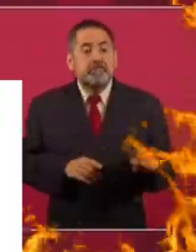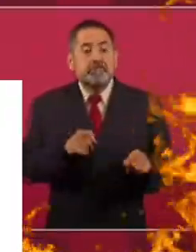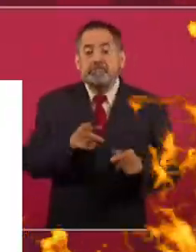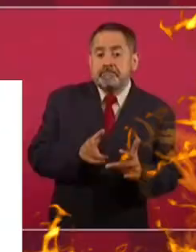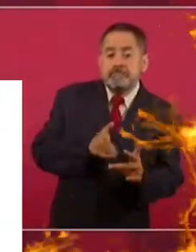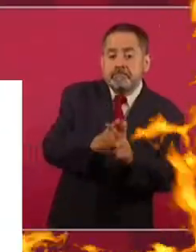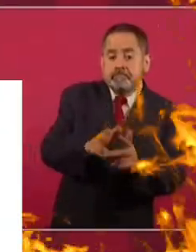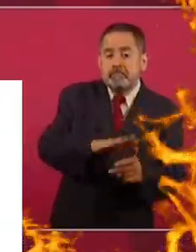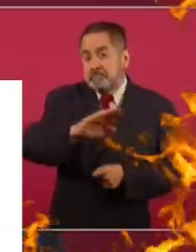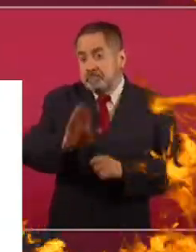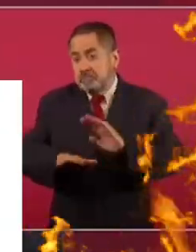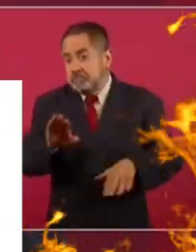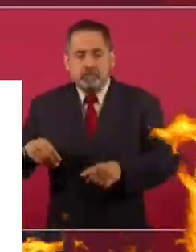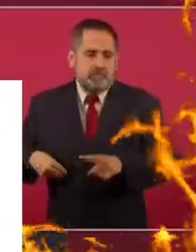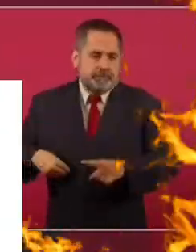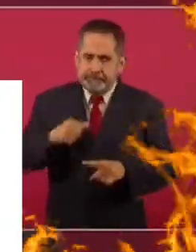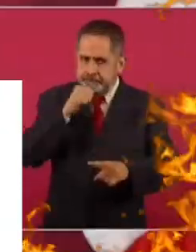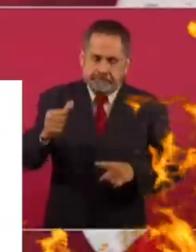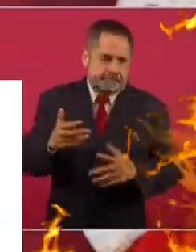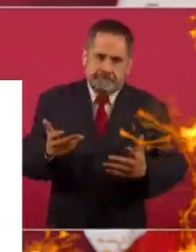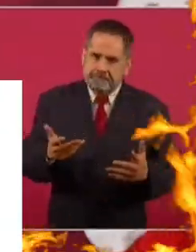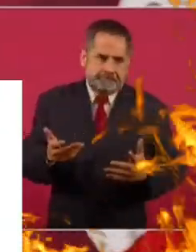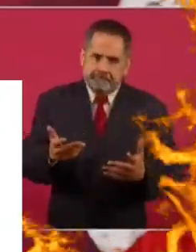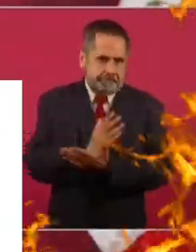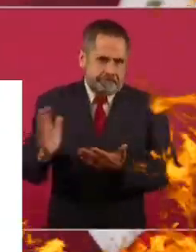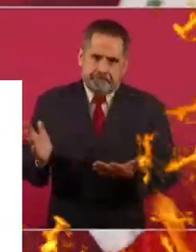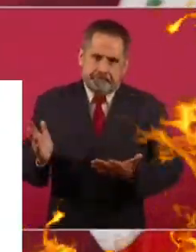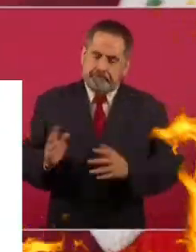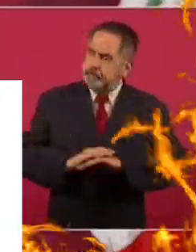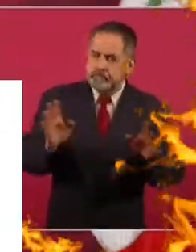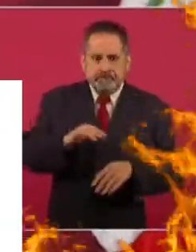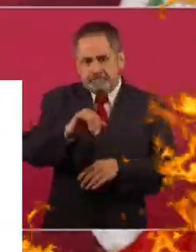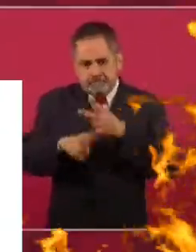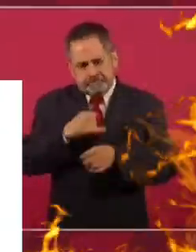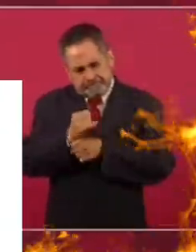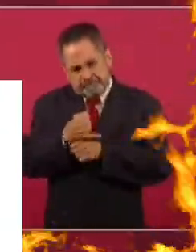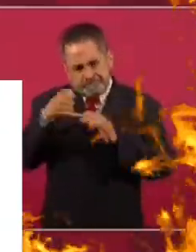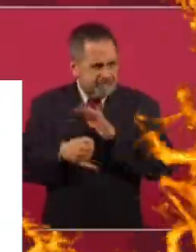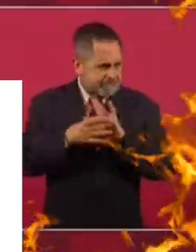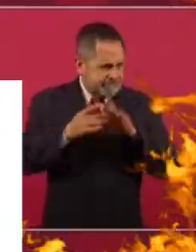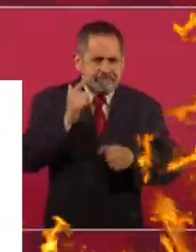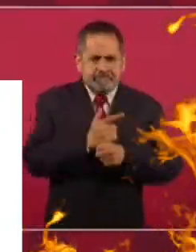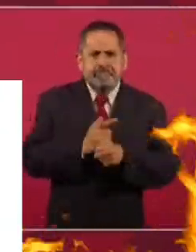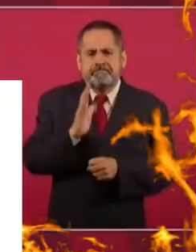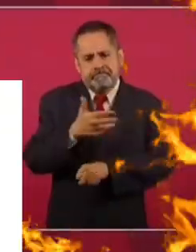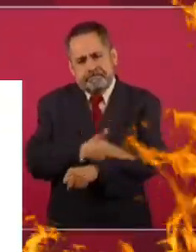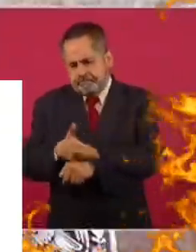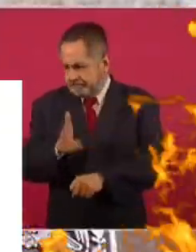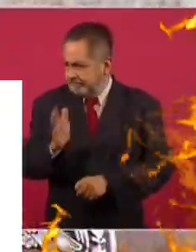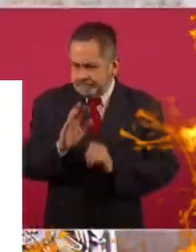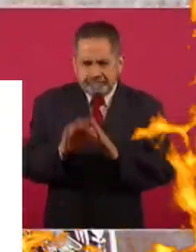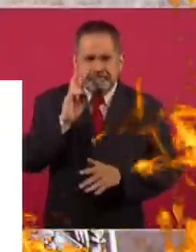asesinaron a inocentes. Entonces, sí vamos a profundizar en la investigación, lo estamos haciendo,